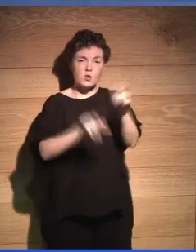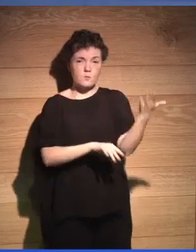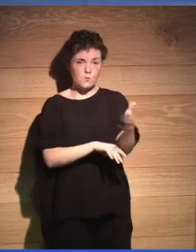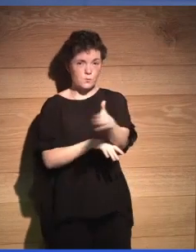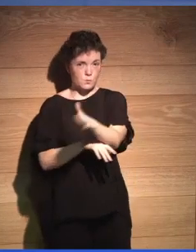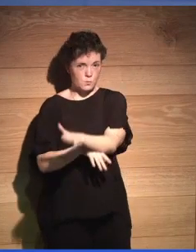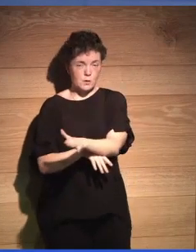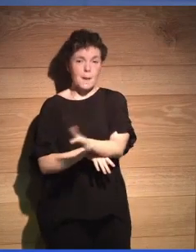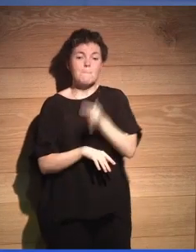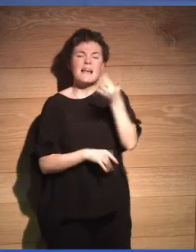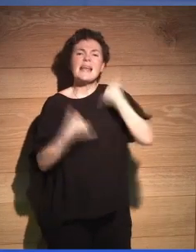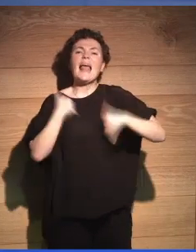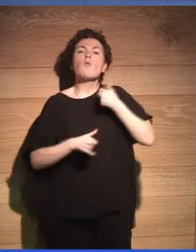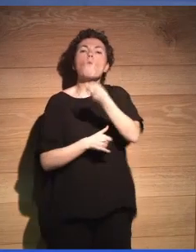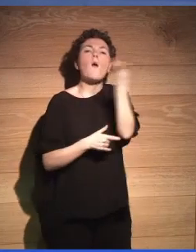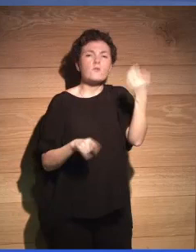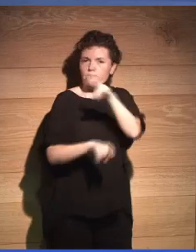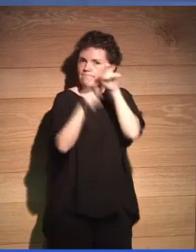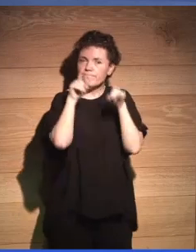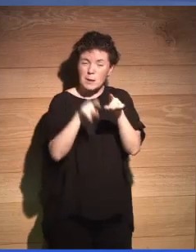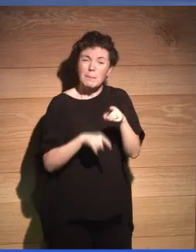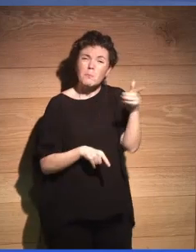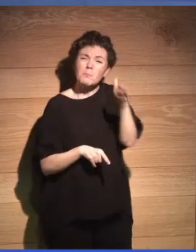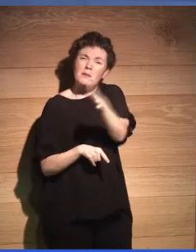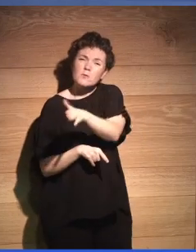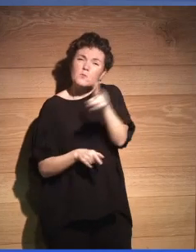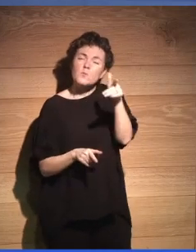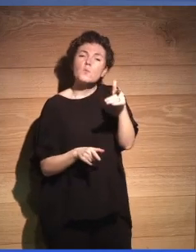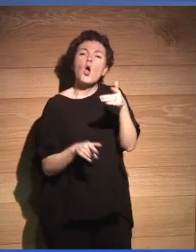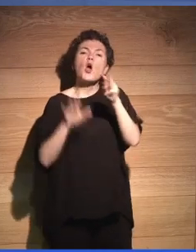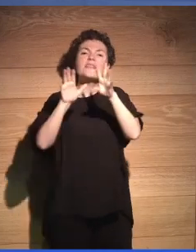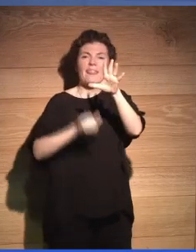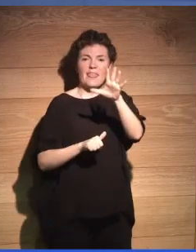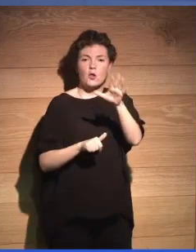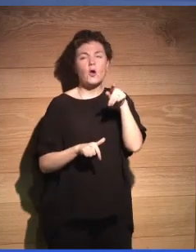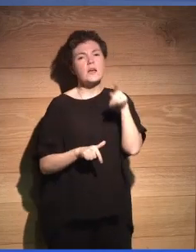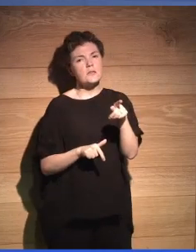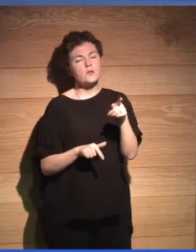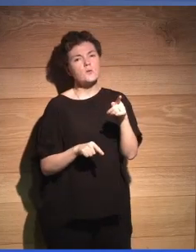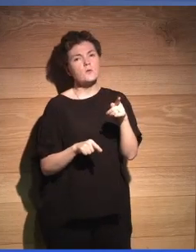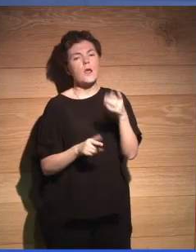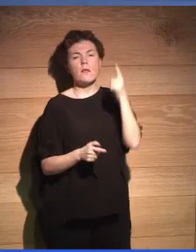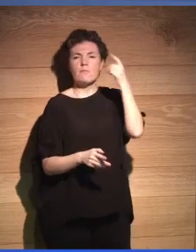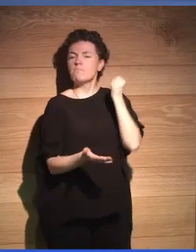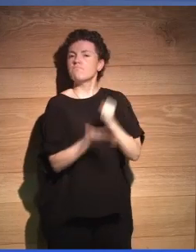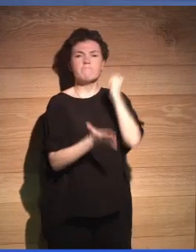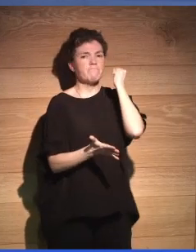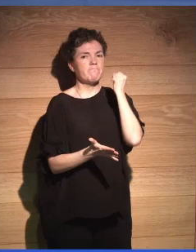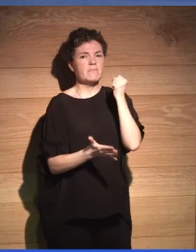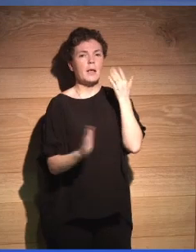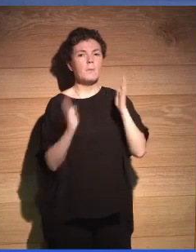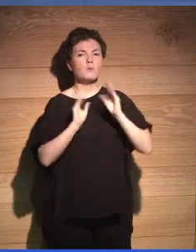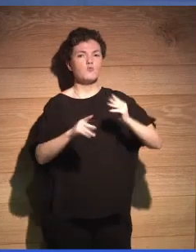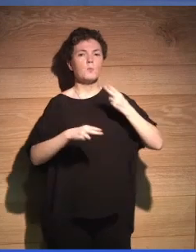hoy indeterminado de heridos, pero también 85 muertos. Y eso fue uno de los eventos que más marcaron la